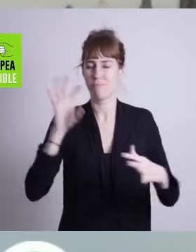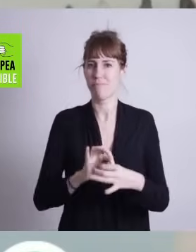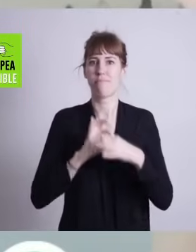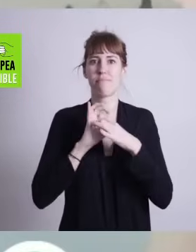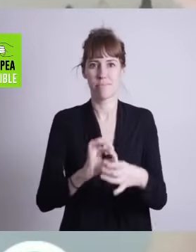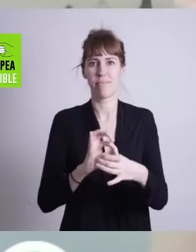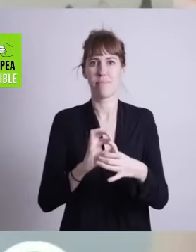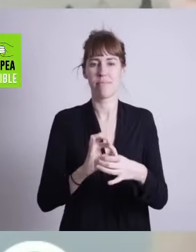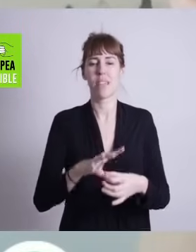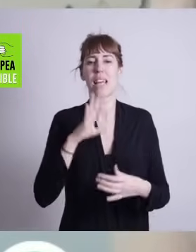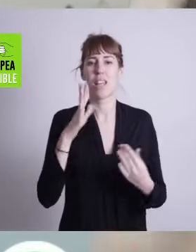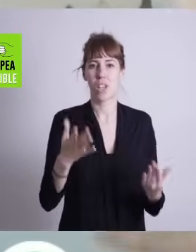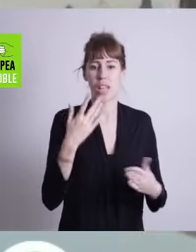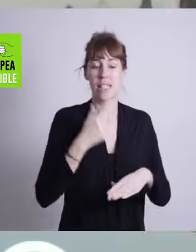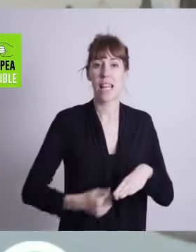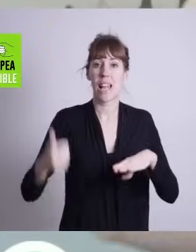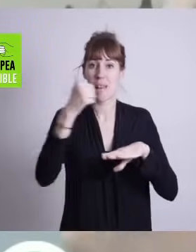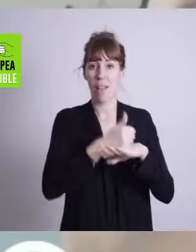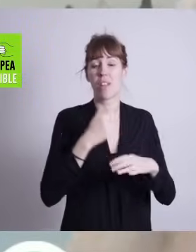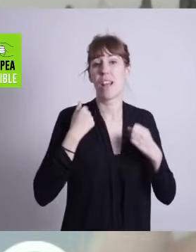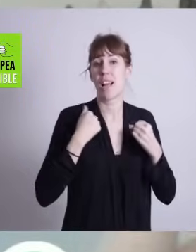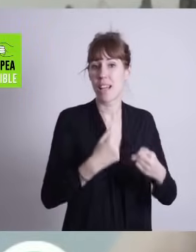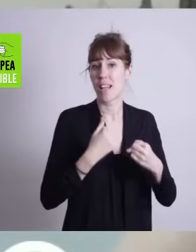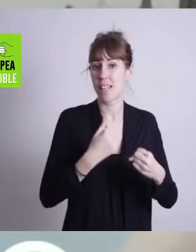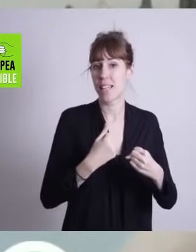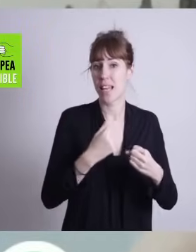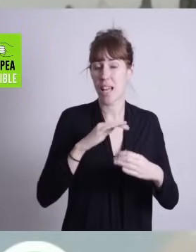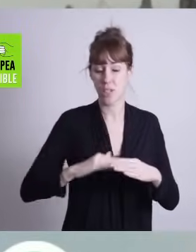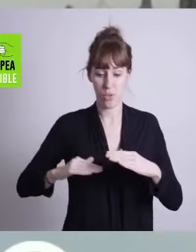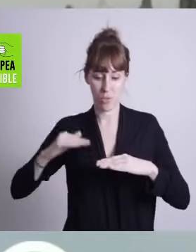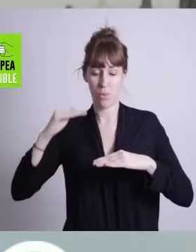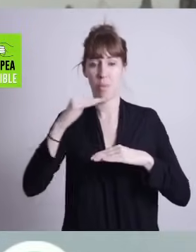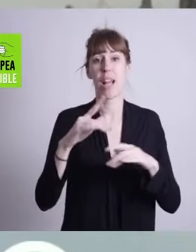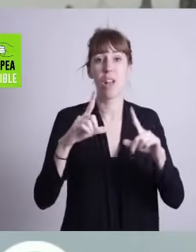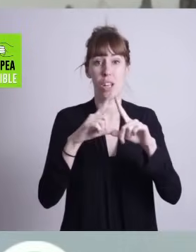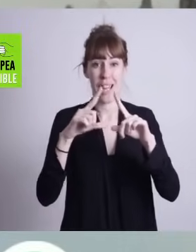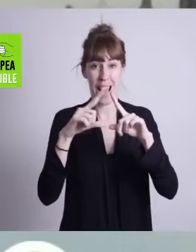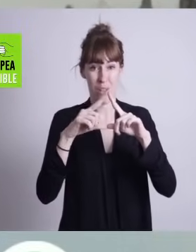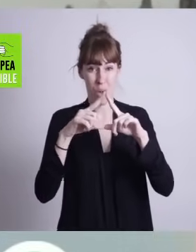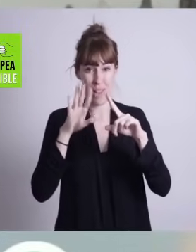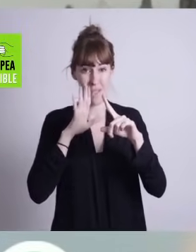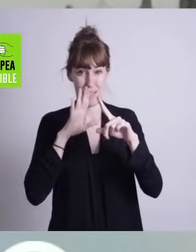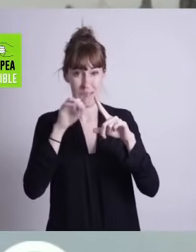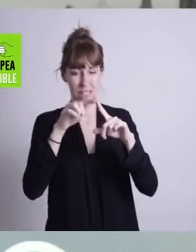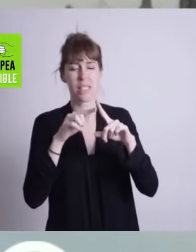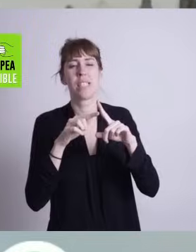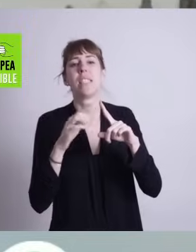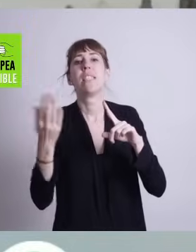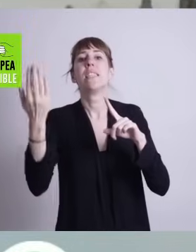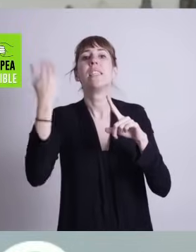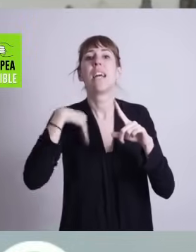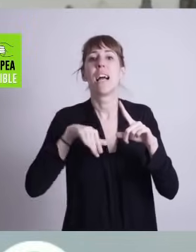elevación de la energía en mi zona superior, mi triángulo divino, asentado